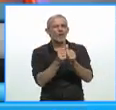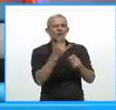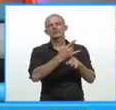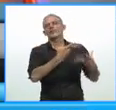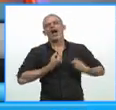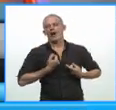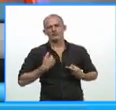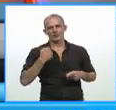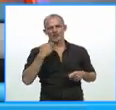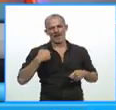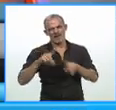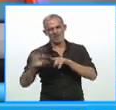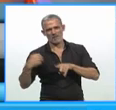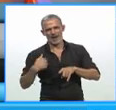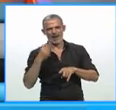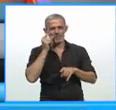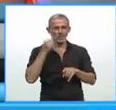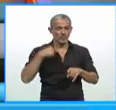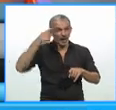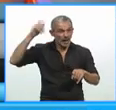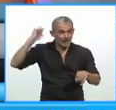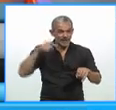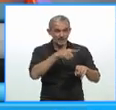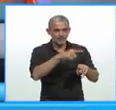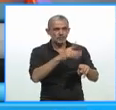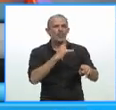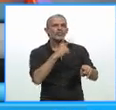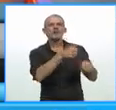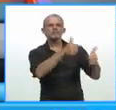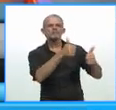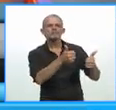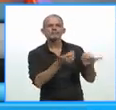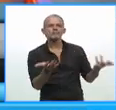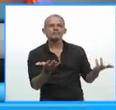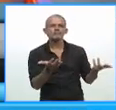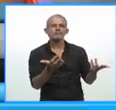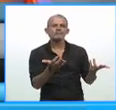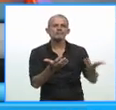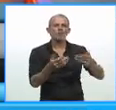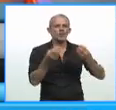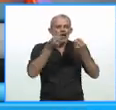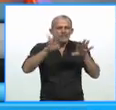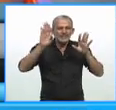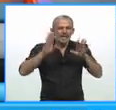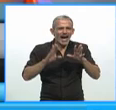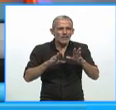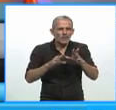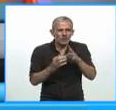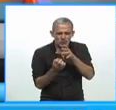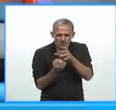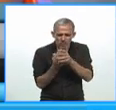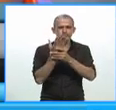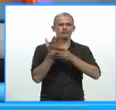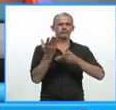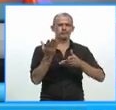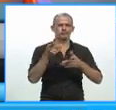mano. Pero sí, la experiencia como entrenador fue buena. Eran nuestros inicios y nada, nos